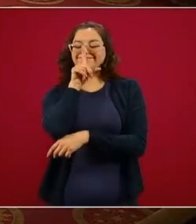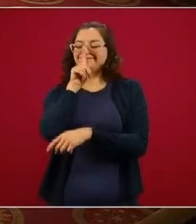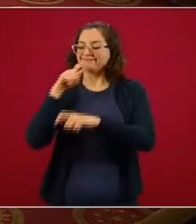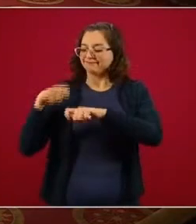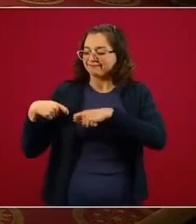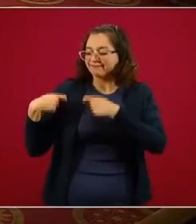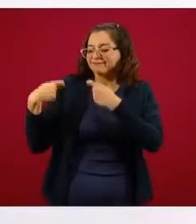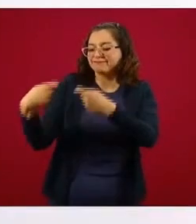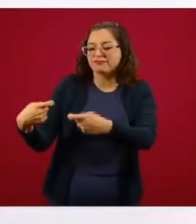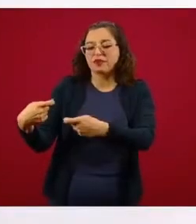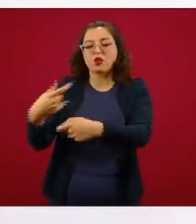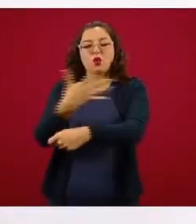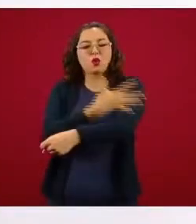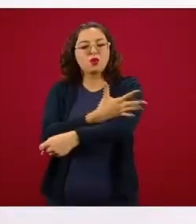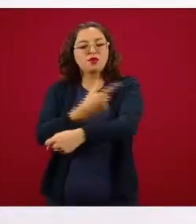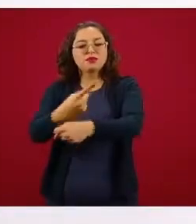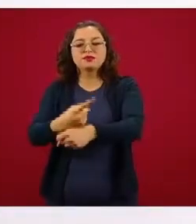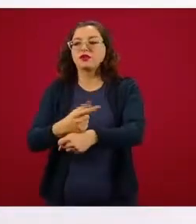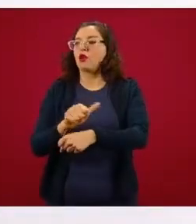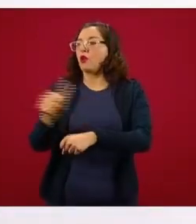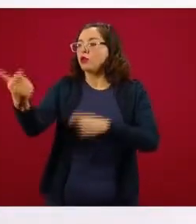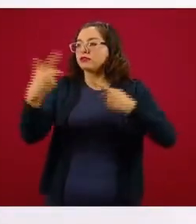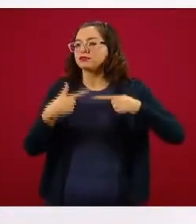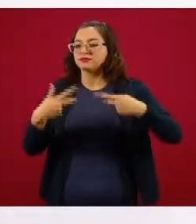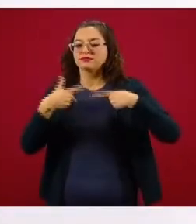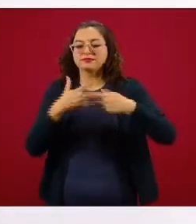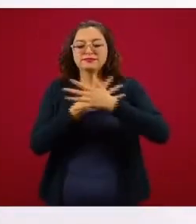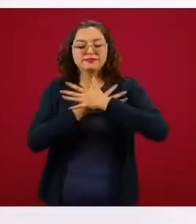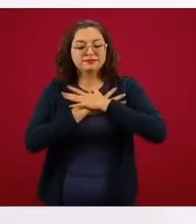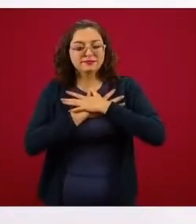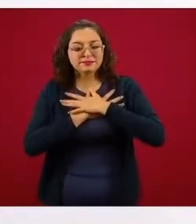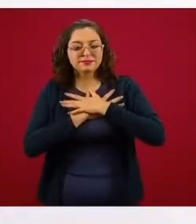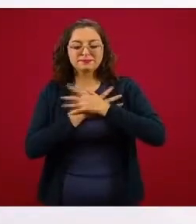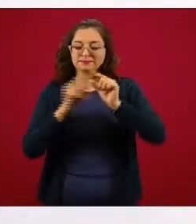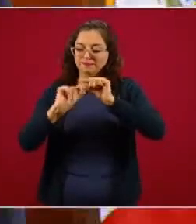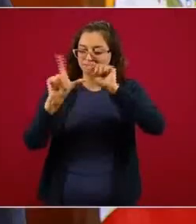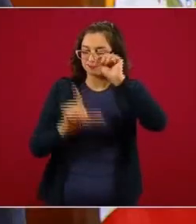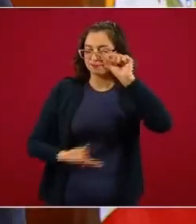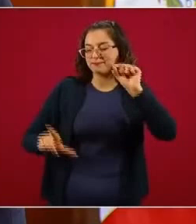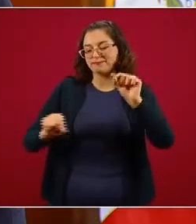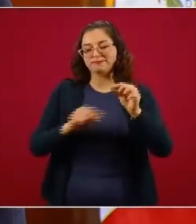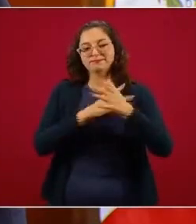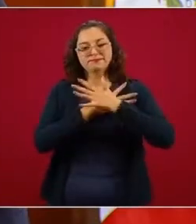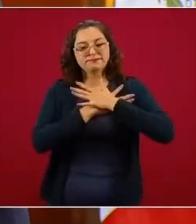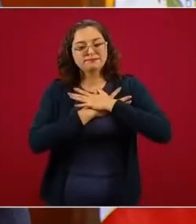honestidad, amor al prójimo y a la patria.